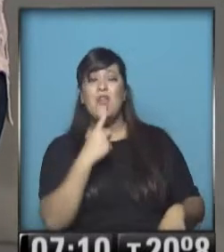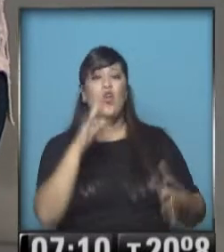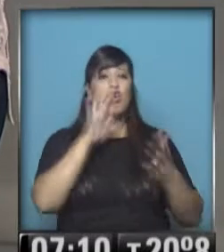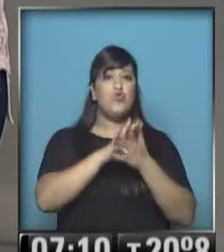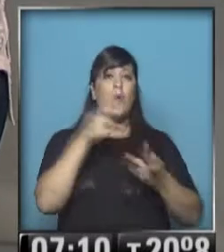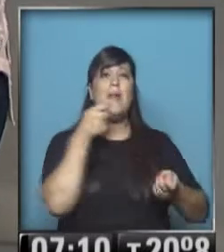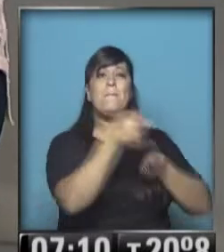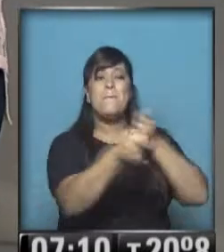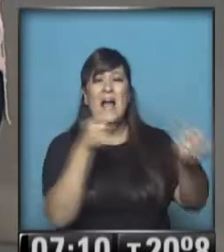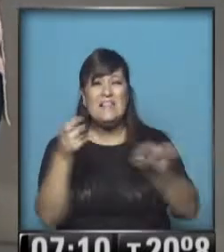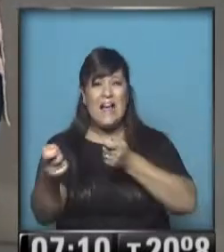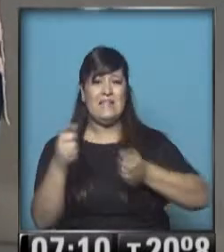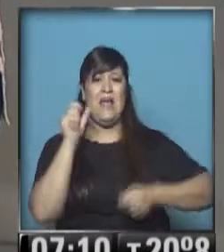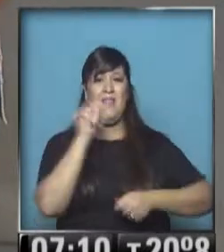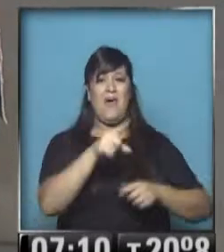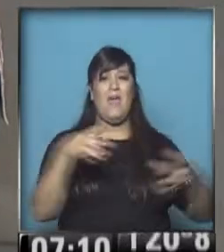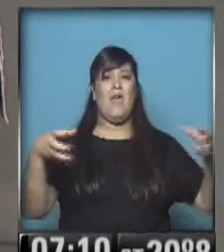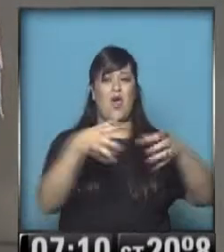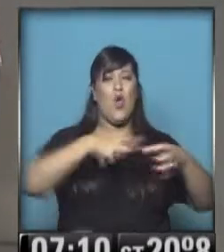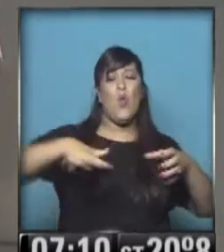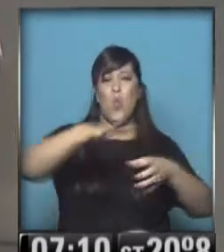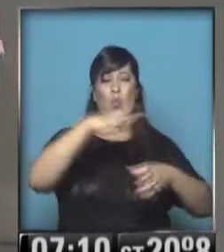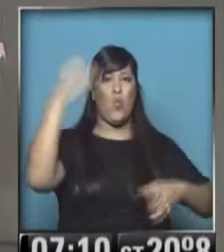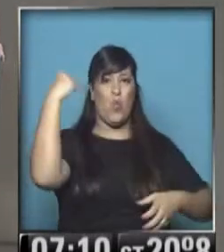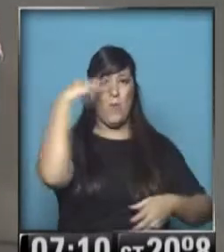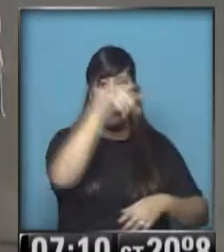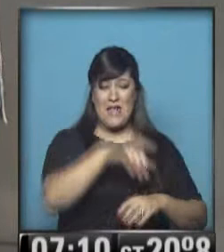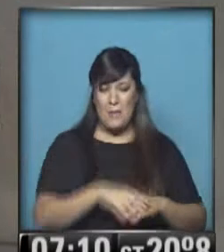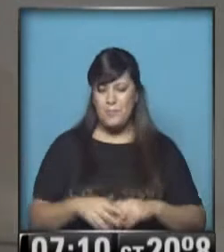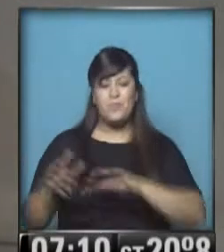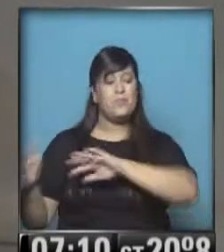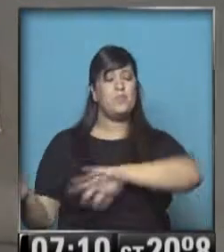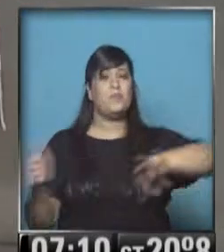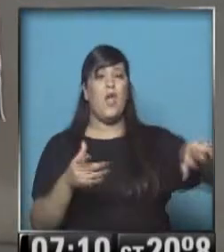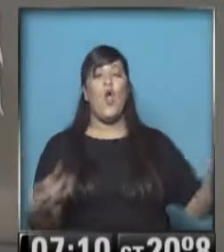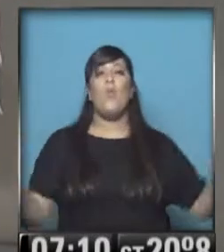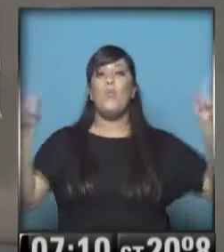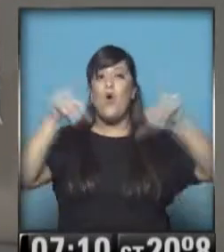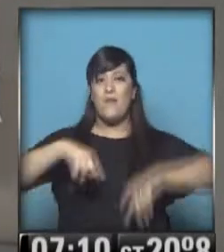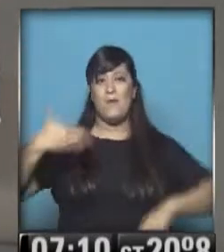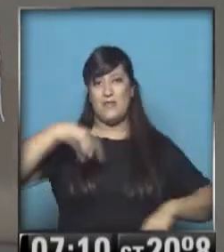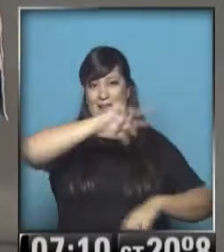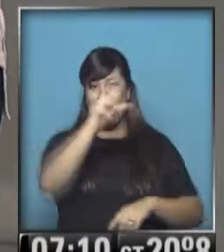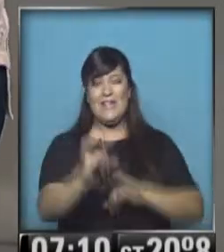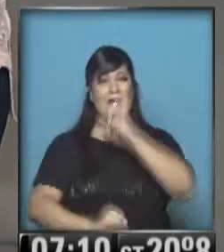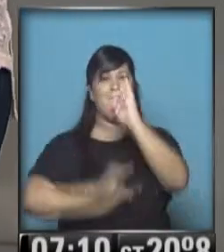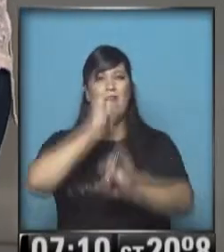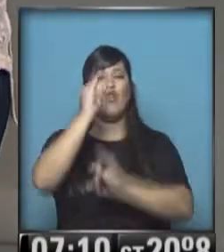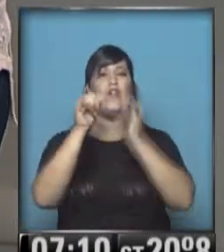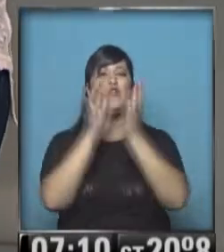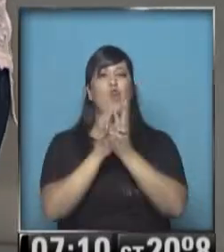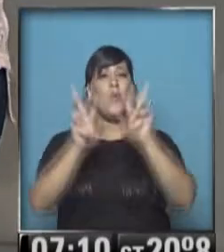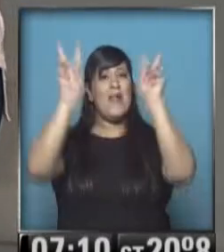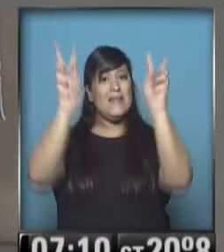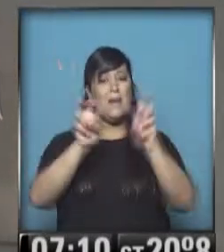una matanza, de una masacre de esas magnitudes. A ver, hablemos ahora, volvemos a nuestra República Argentina, hablemos de la causa